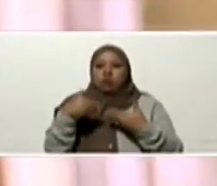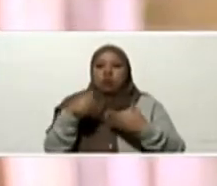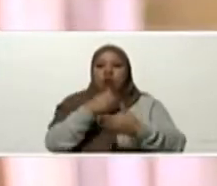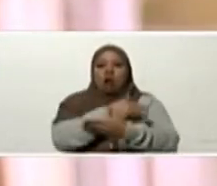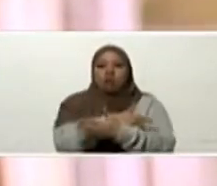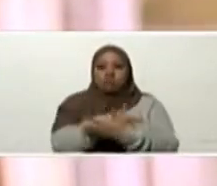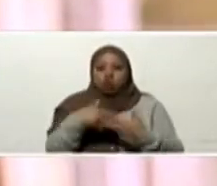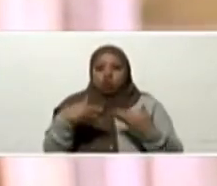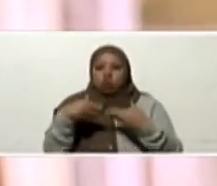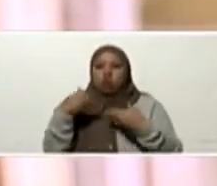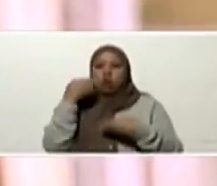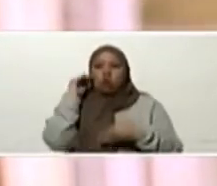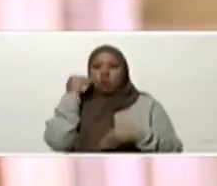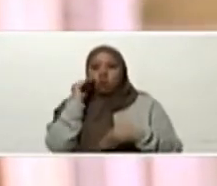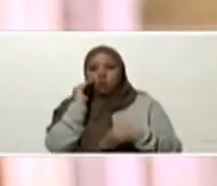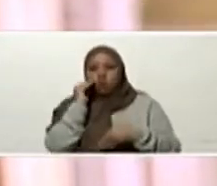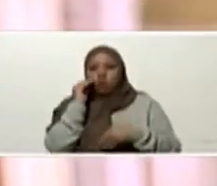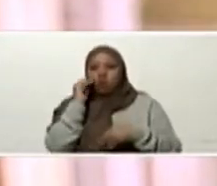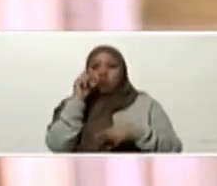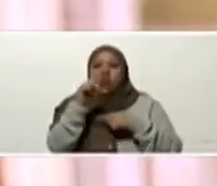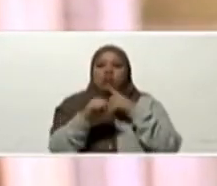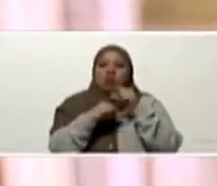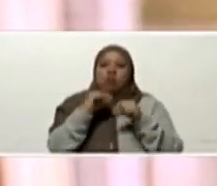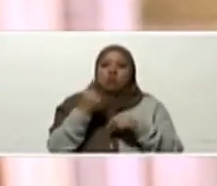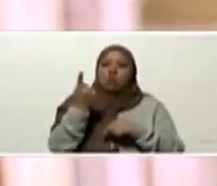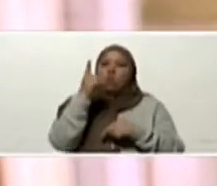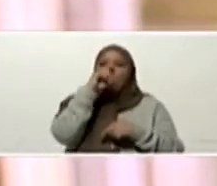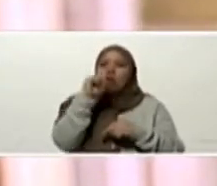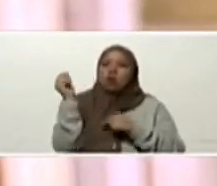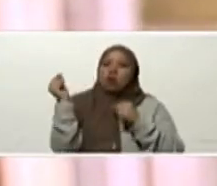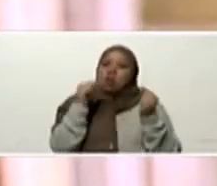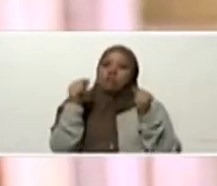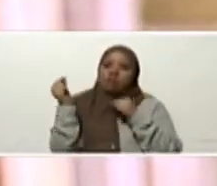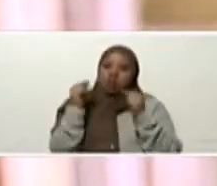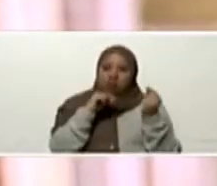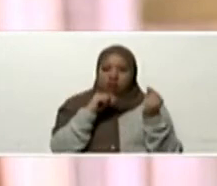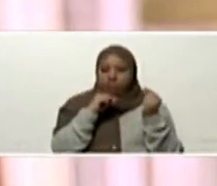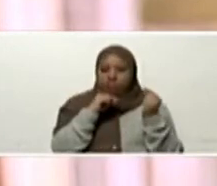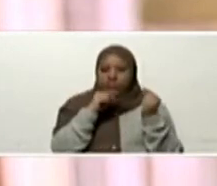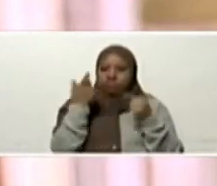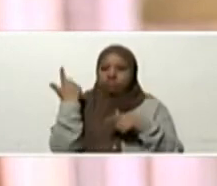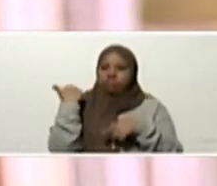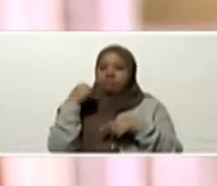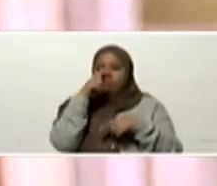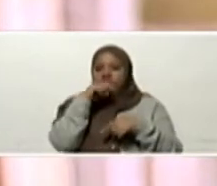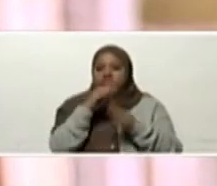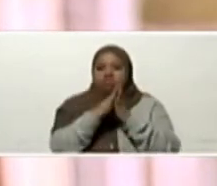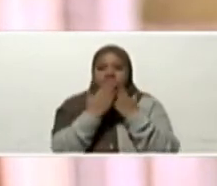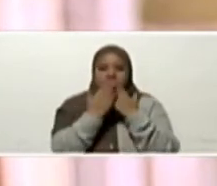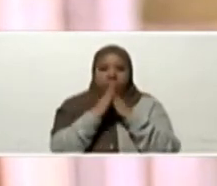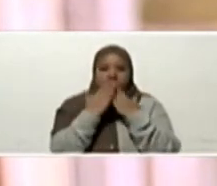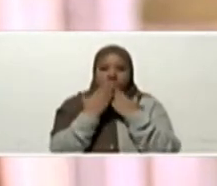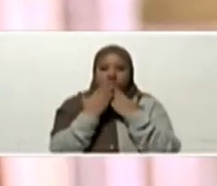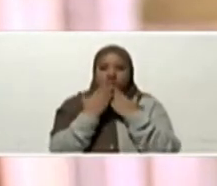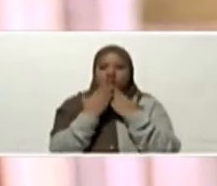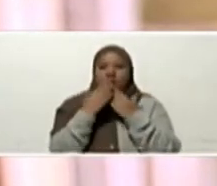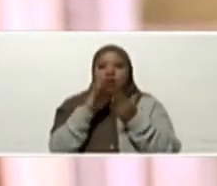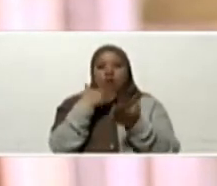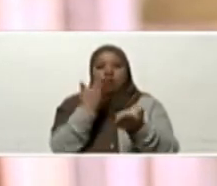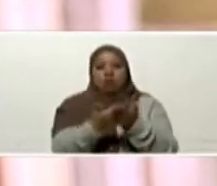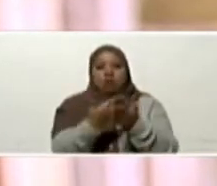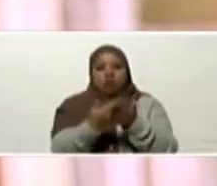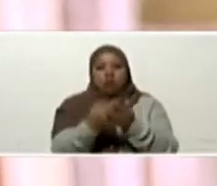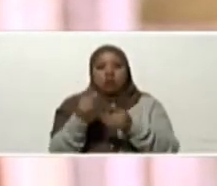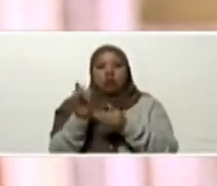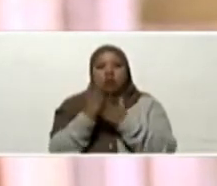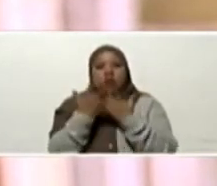a millones por redes sociales, por la vía digital. Hace un año hicimos un debate sobre el libro de texto o el